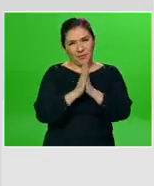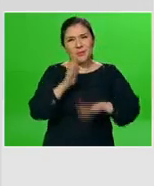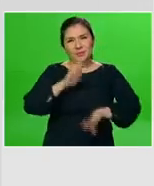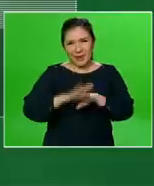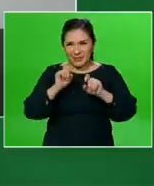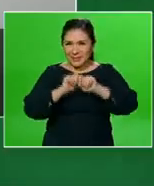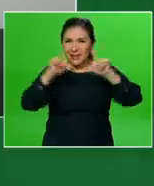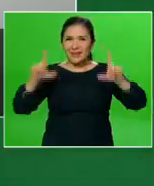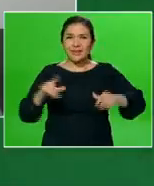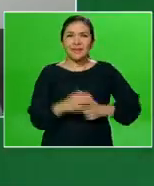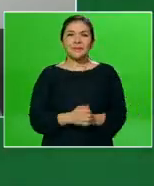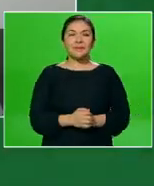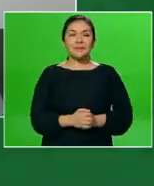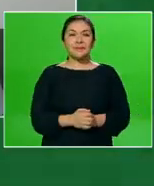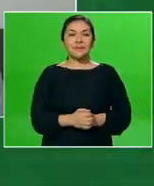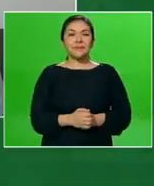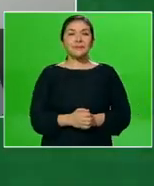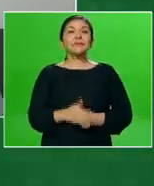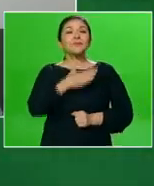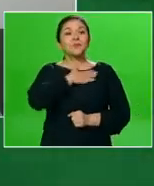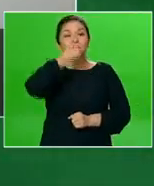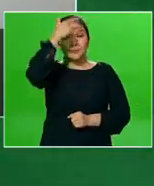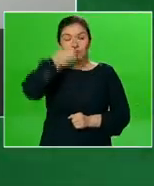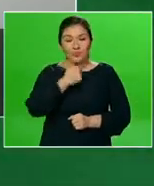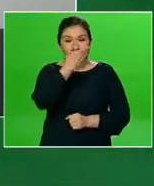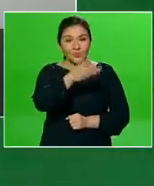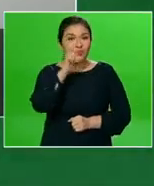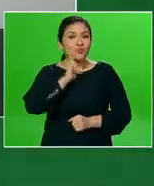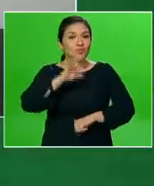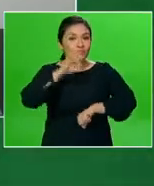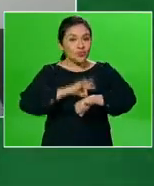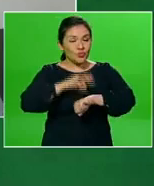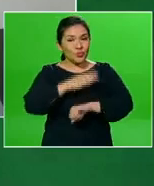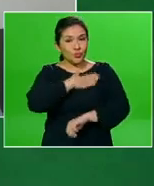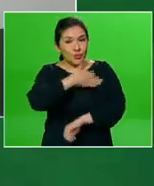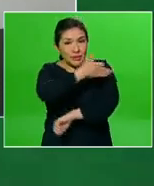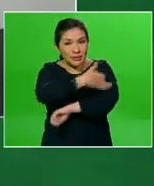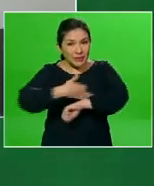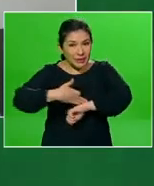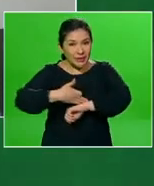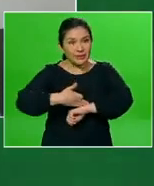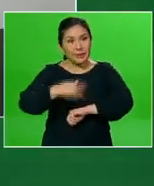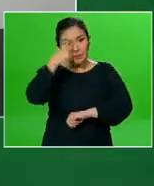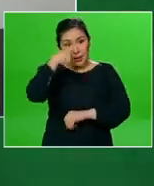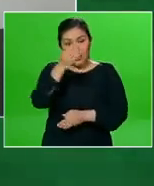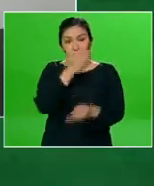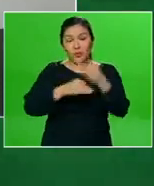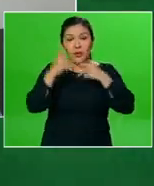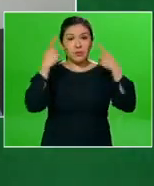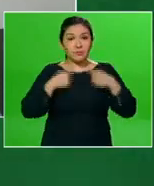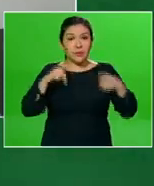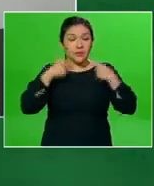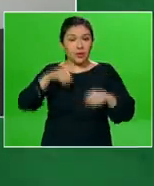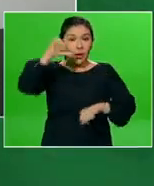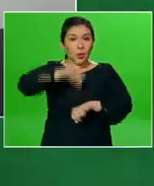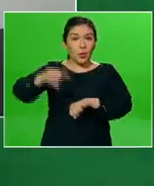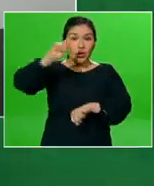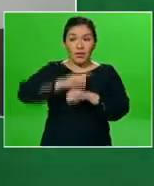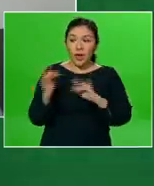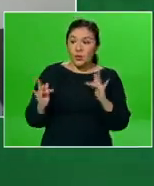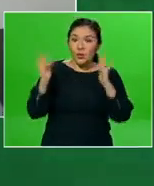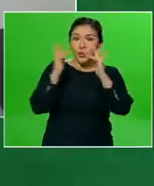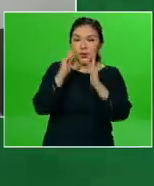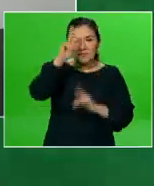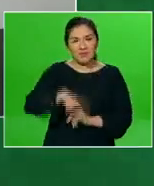escuchamos buenas noches doctora buenas tardes a todas las personas que están conectadas mucho